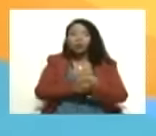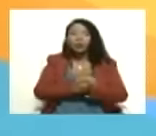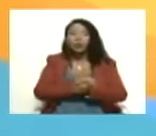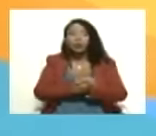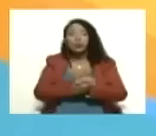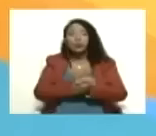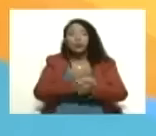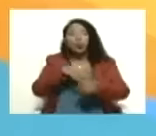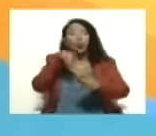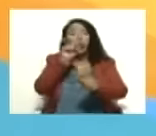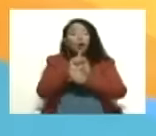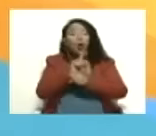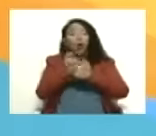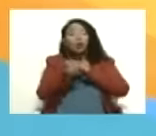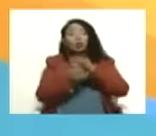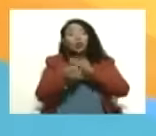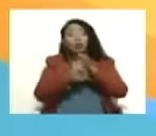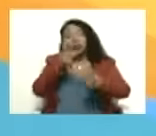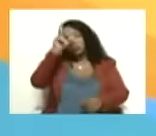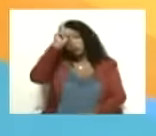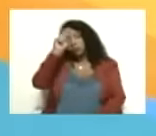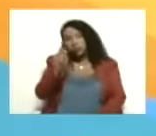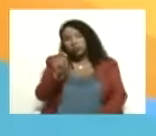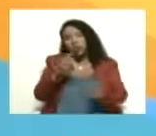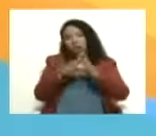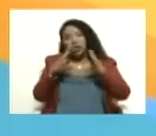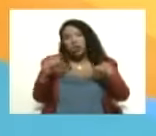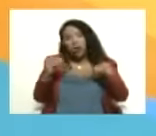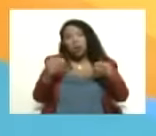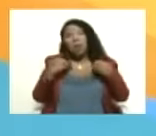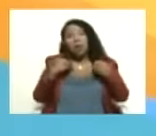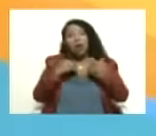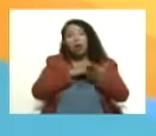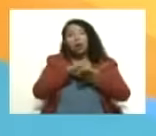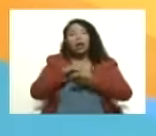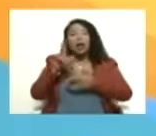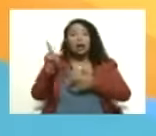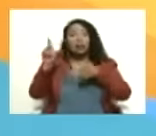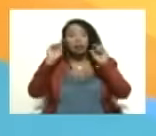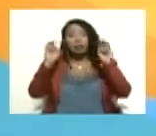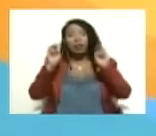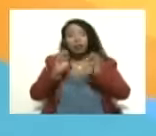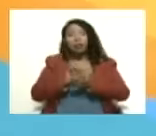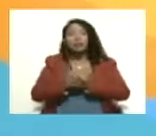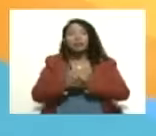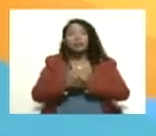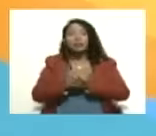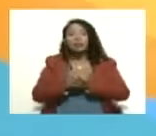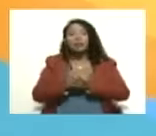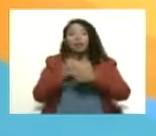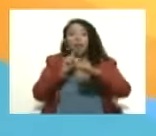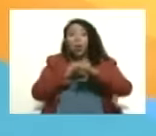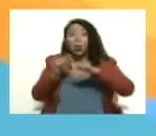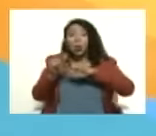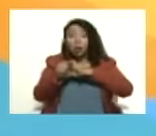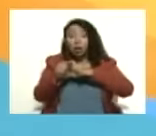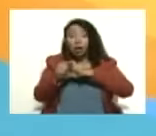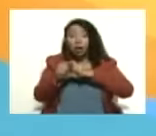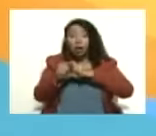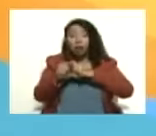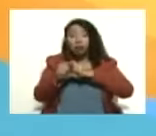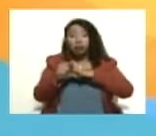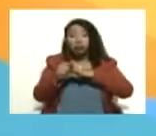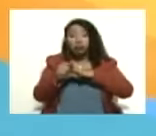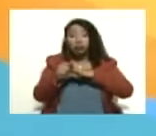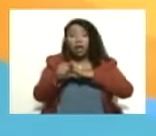como el único instrumento reconocido por las partes para dirimir esa controversia y Guyana lo ha reconocido